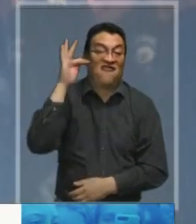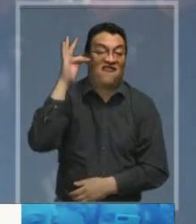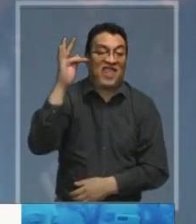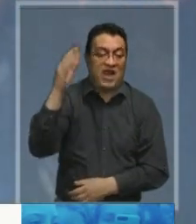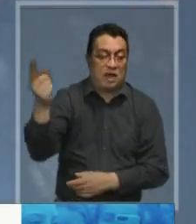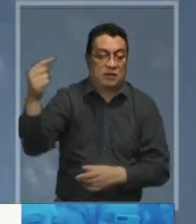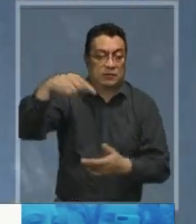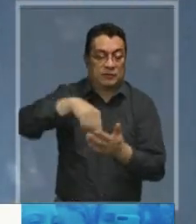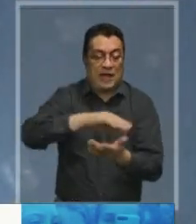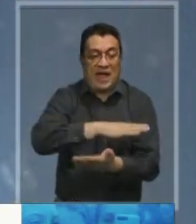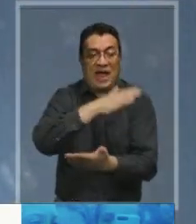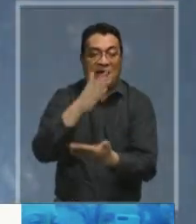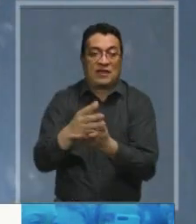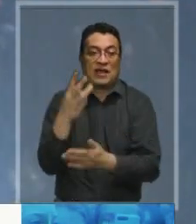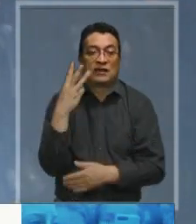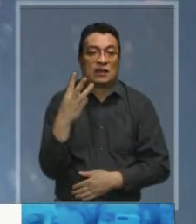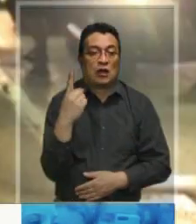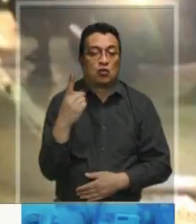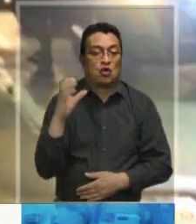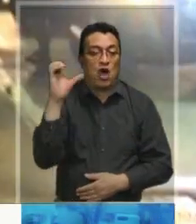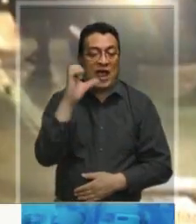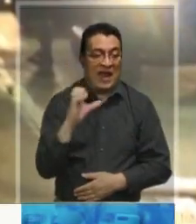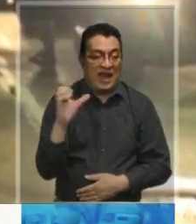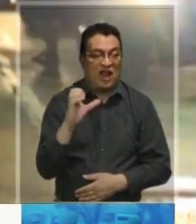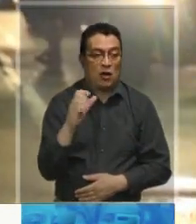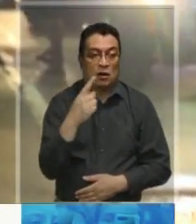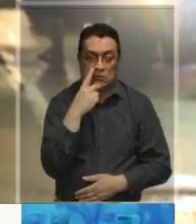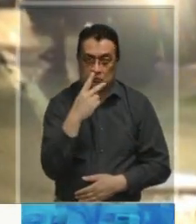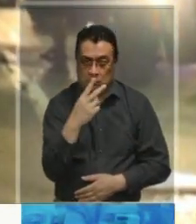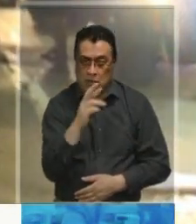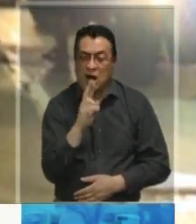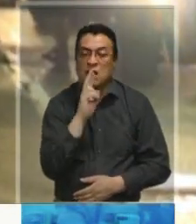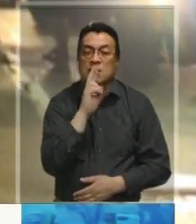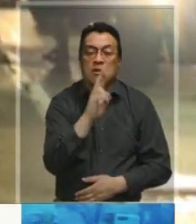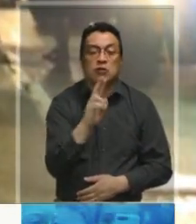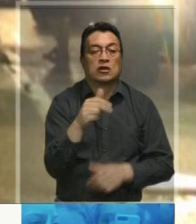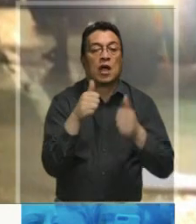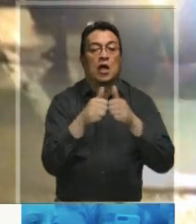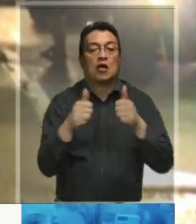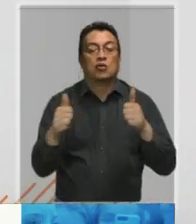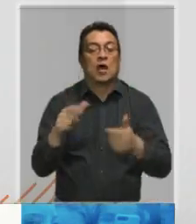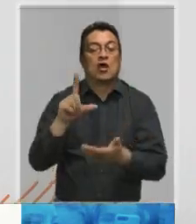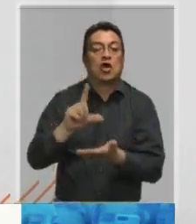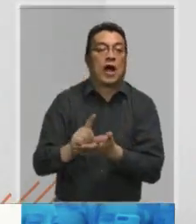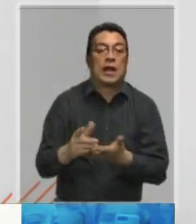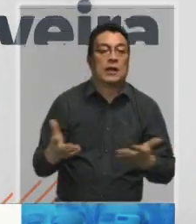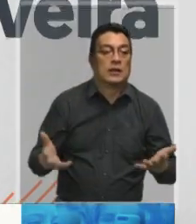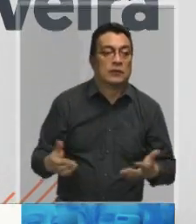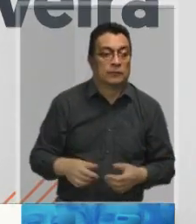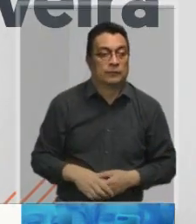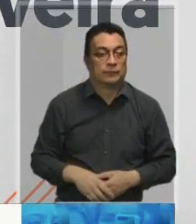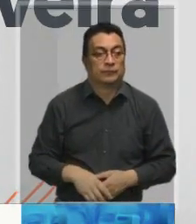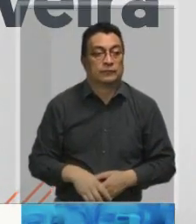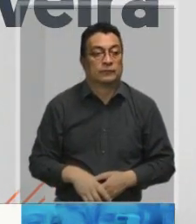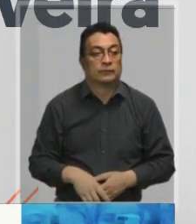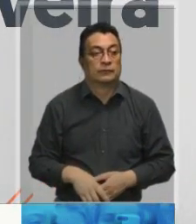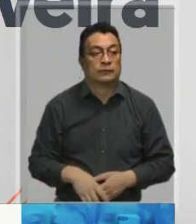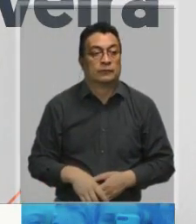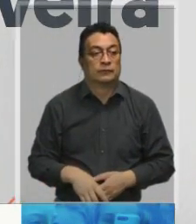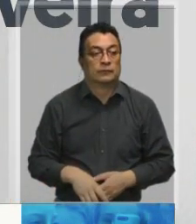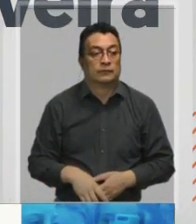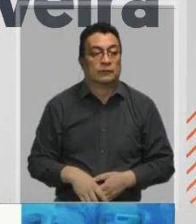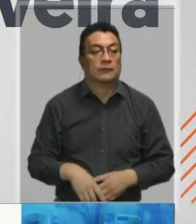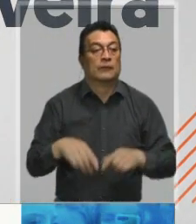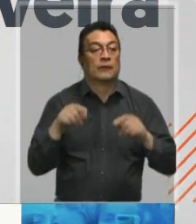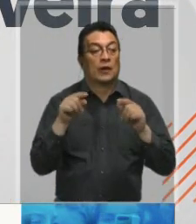hasta el 31 de enero. En la mira está la respuesta de las autoridades locales. Está un clima bien tranquilo, bien